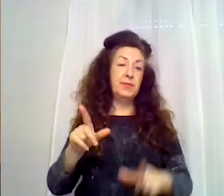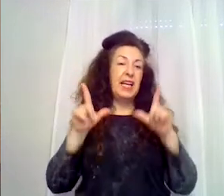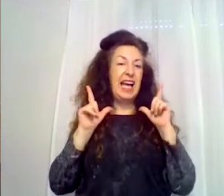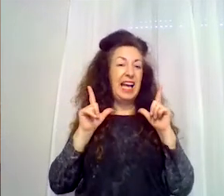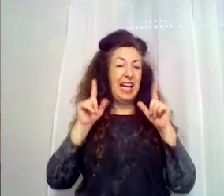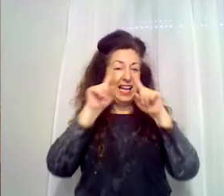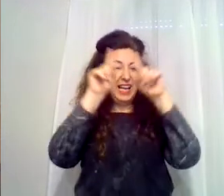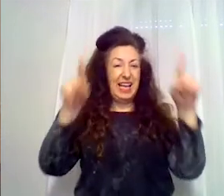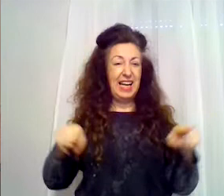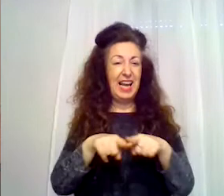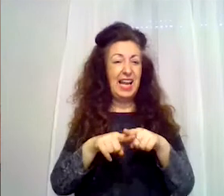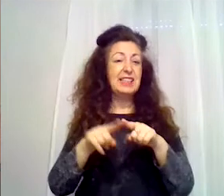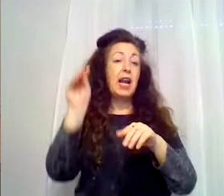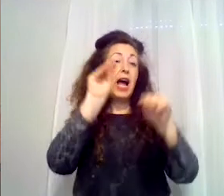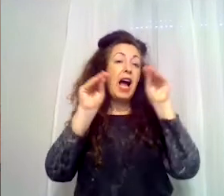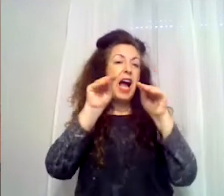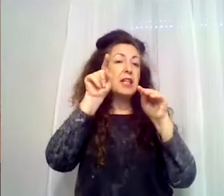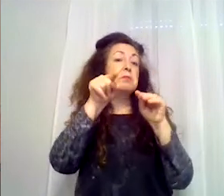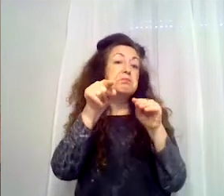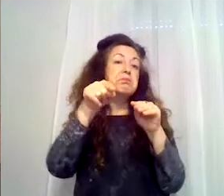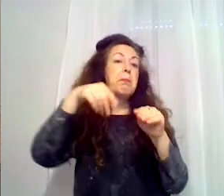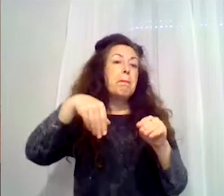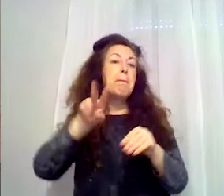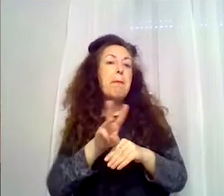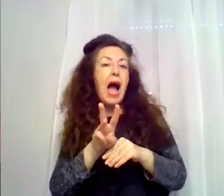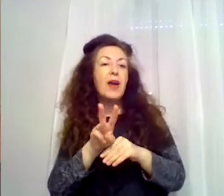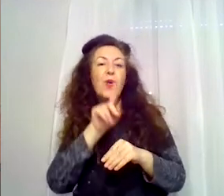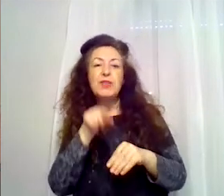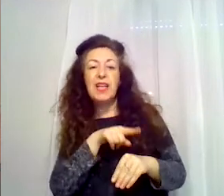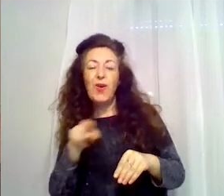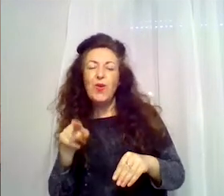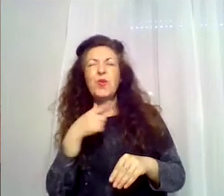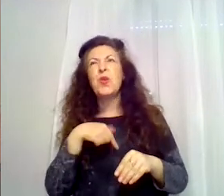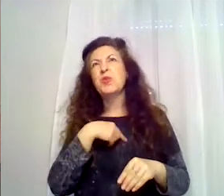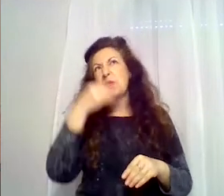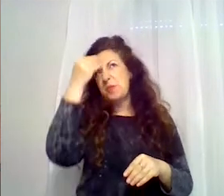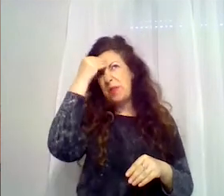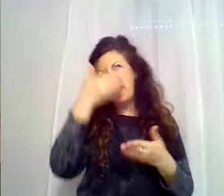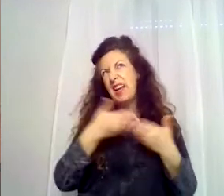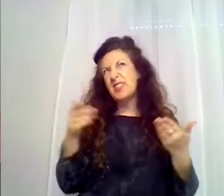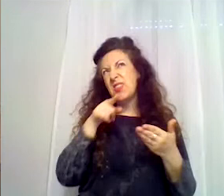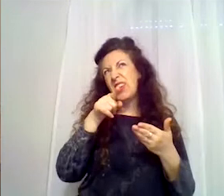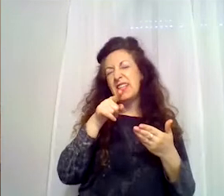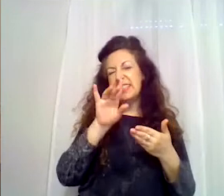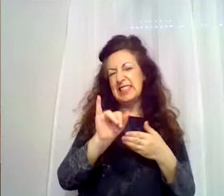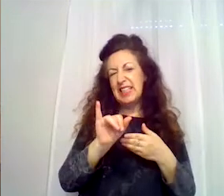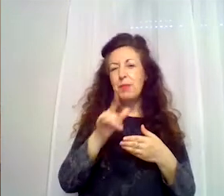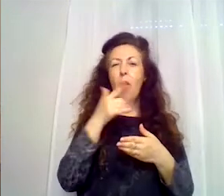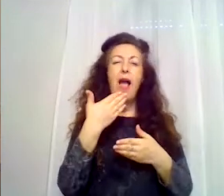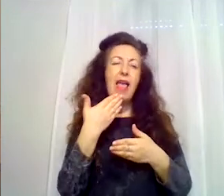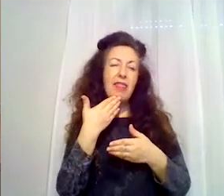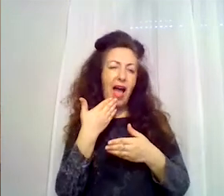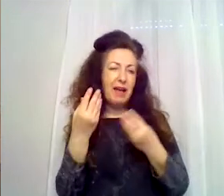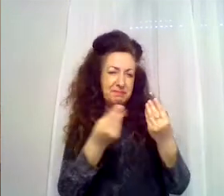idea del Renacimiento, en la idea de crear un teatro nuevo en inglés y en la idea también de crear una